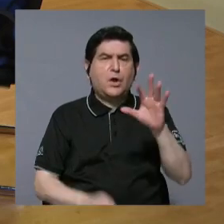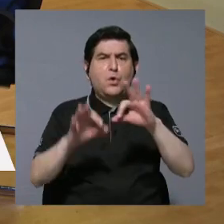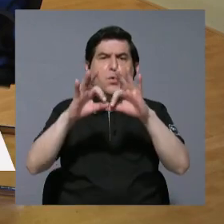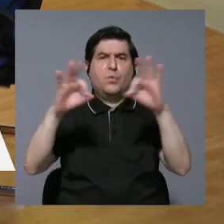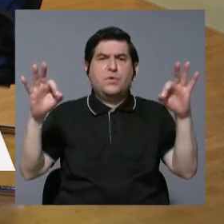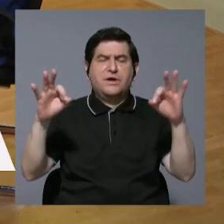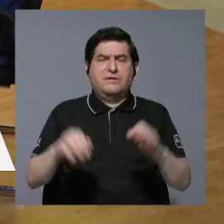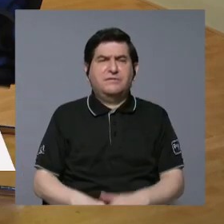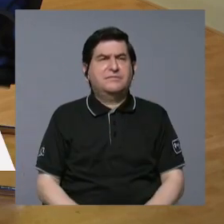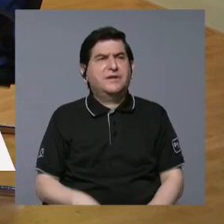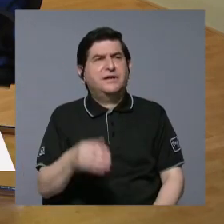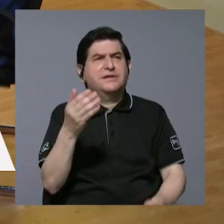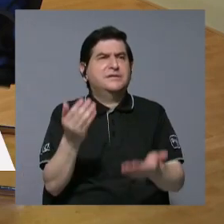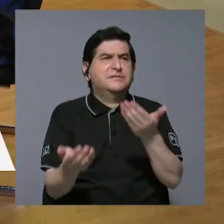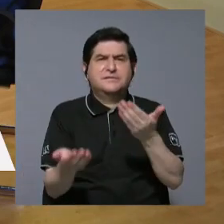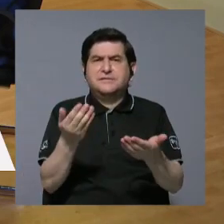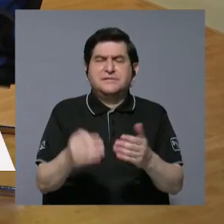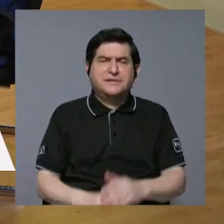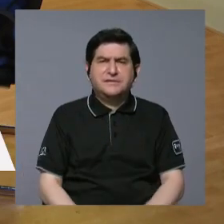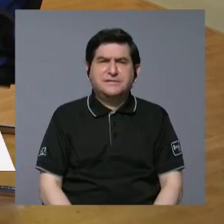volvió además muy